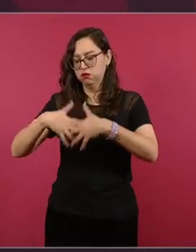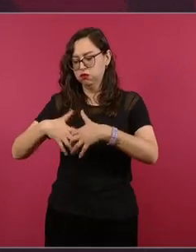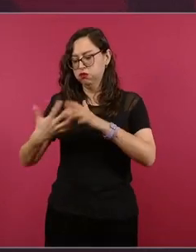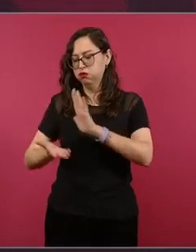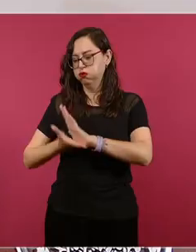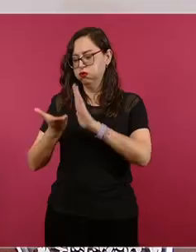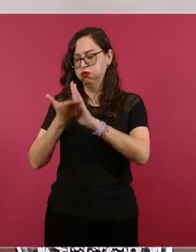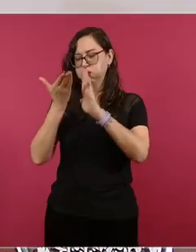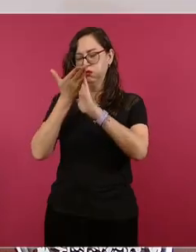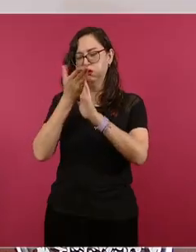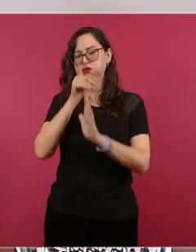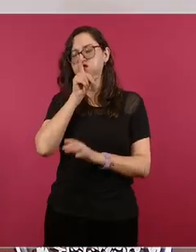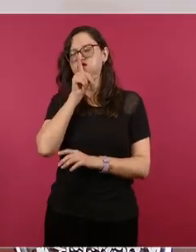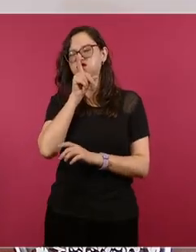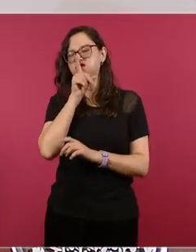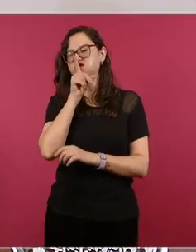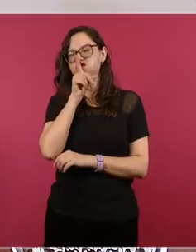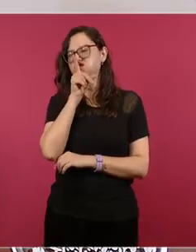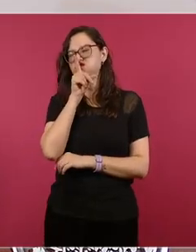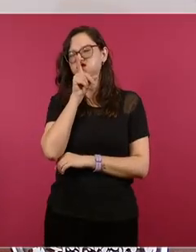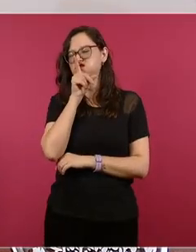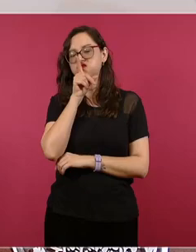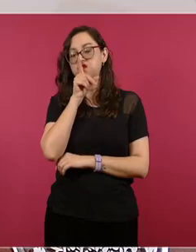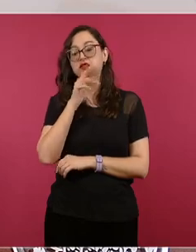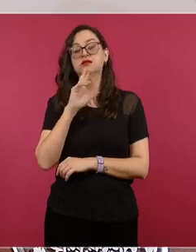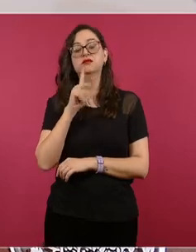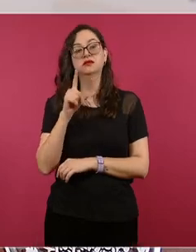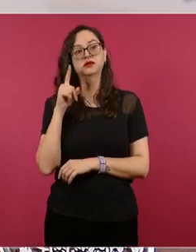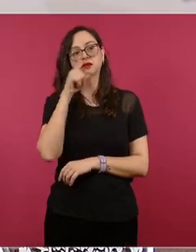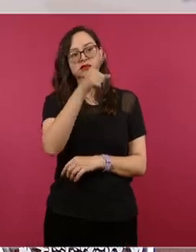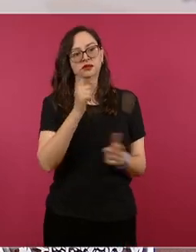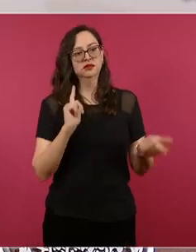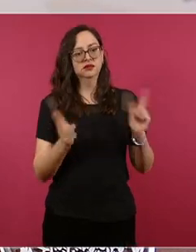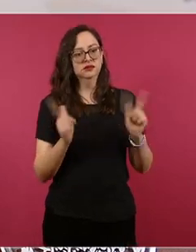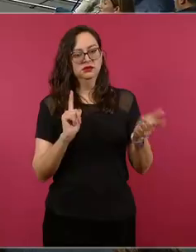acciones de la refinería Deer Park